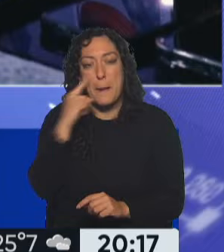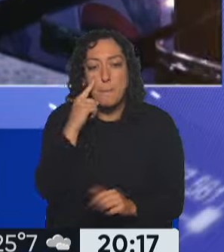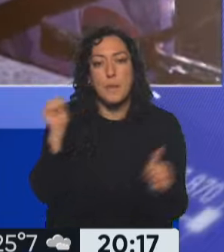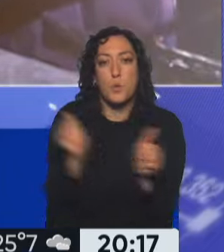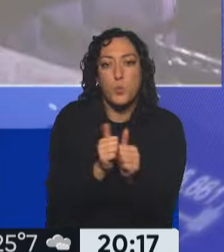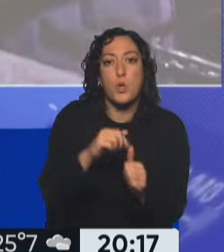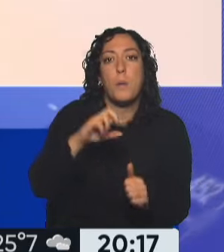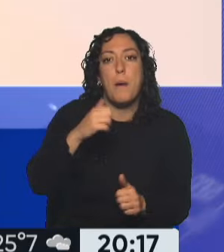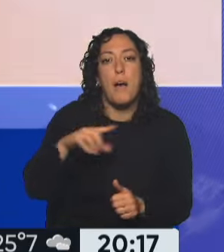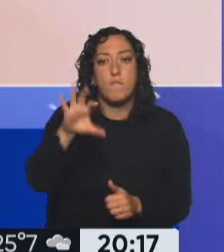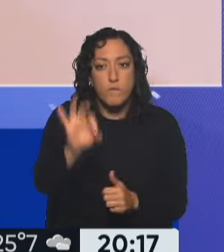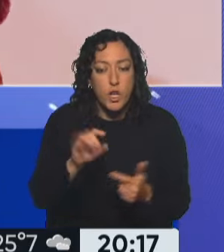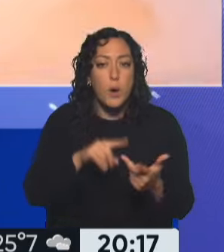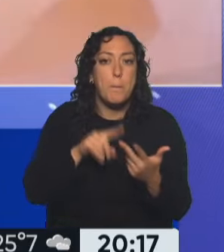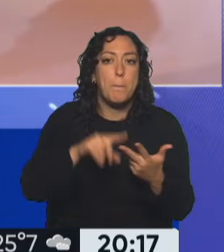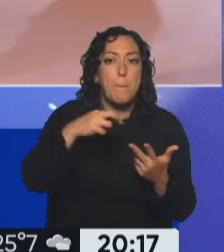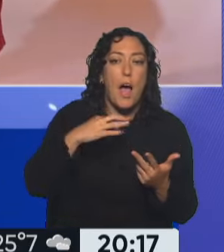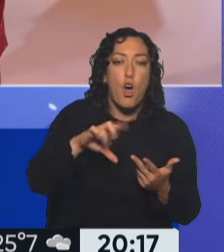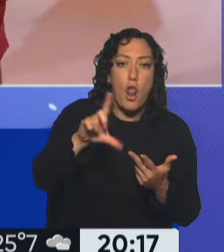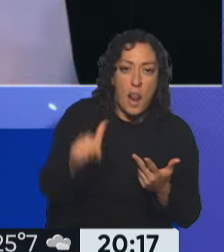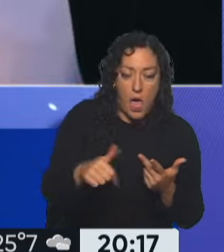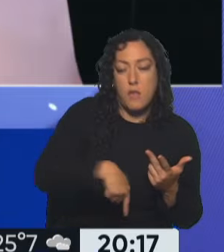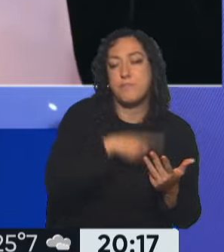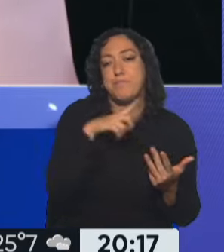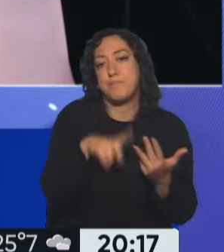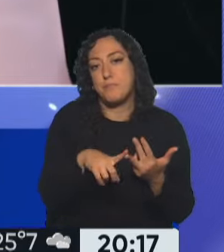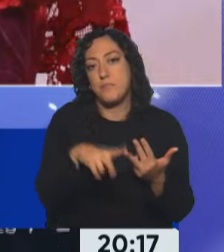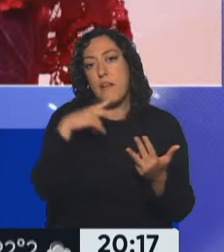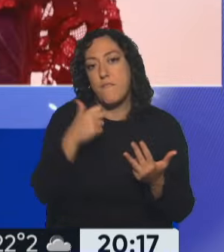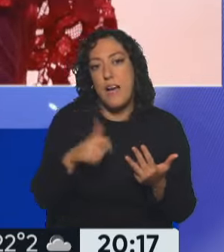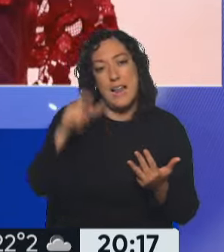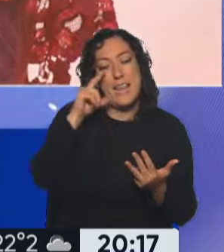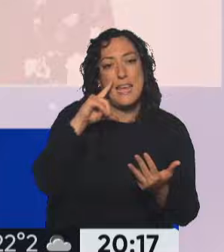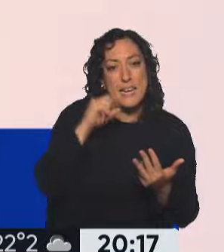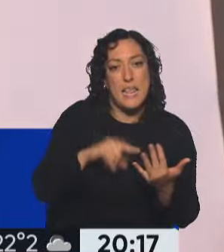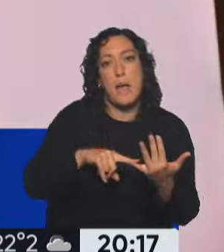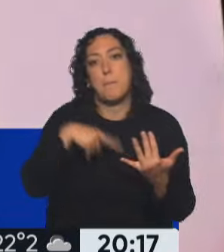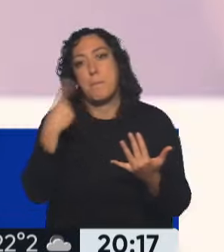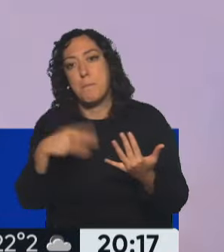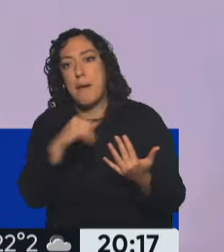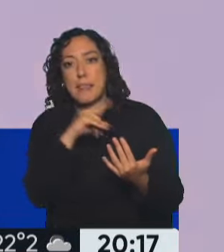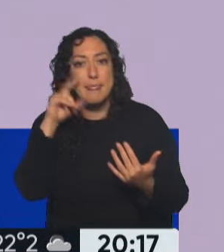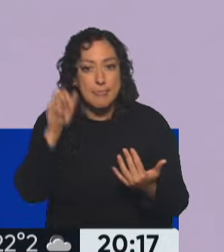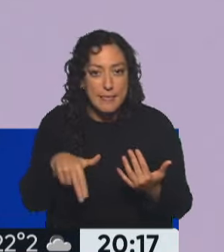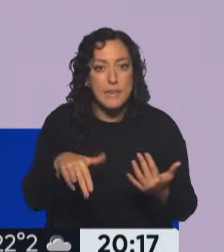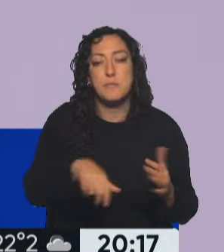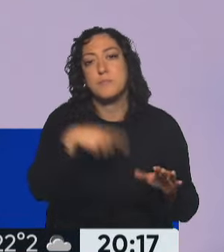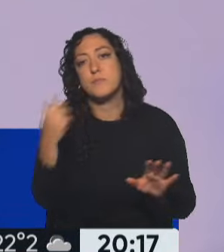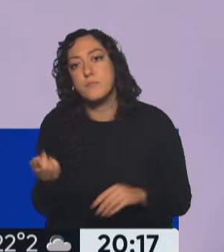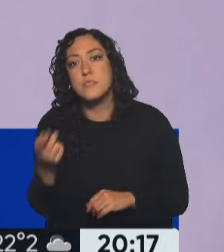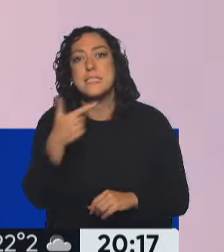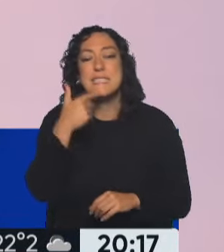Rago, por Paola Barrientos, también va a estar Valeria Lois, Martín Torre, va a estar Sebastián